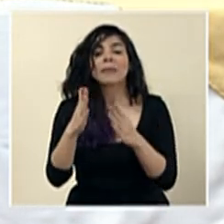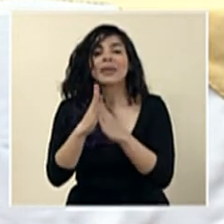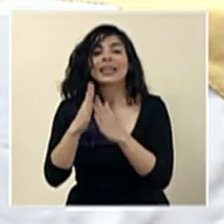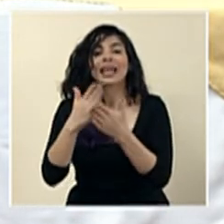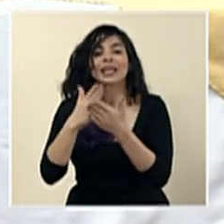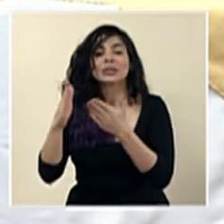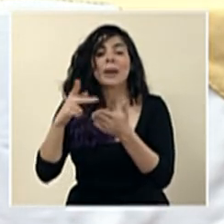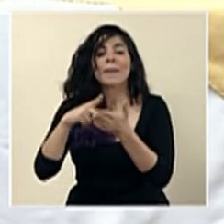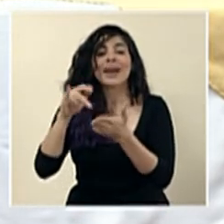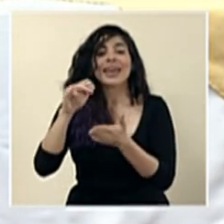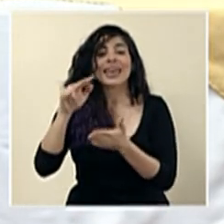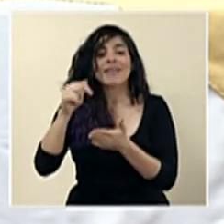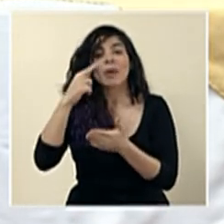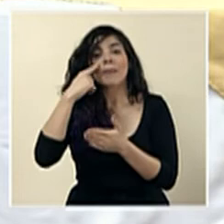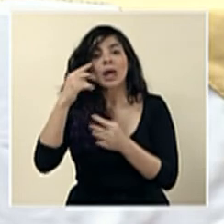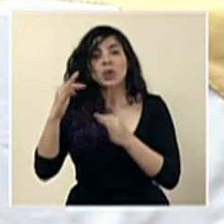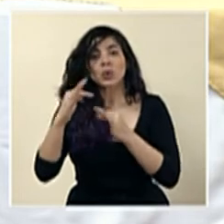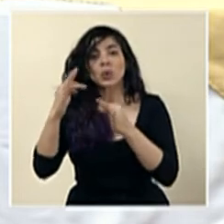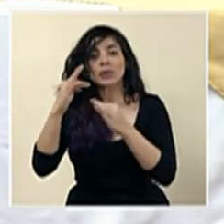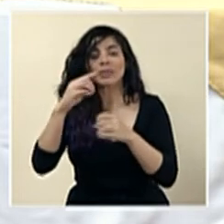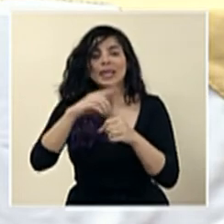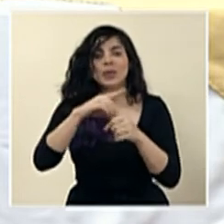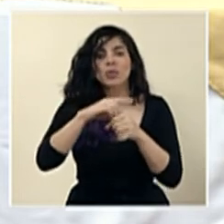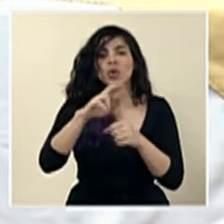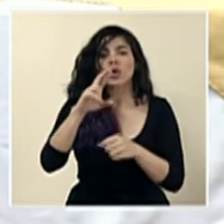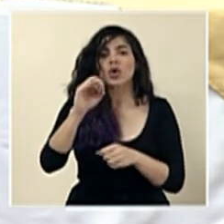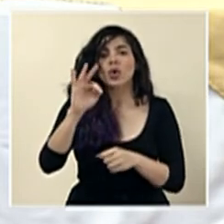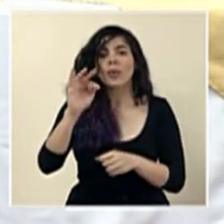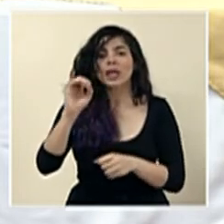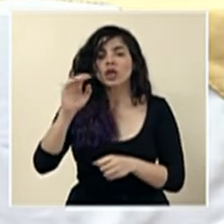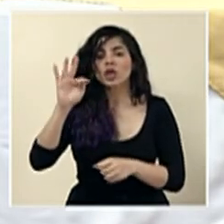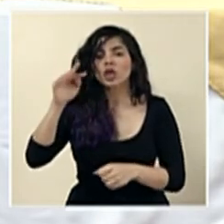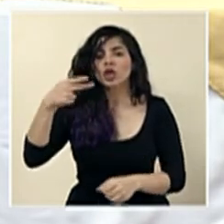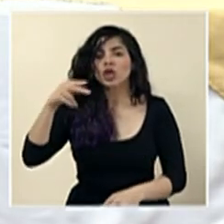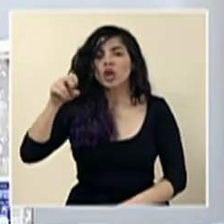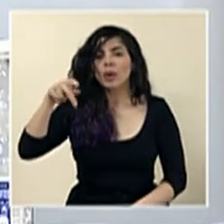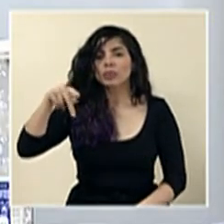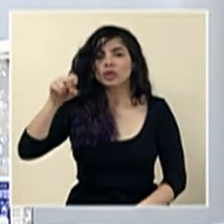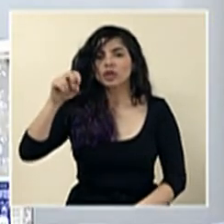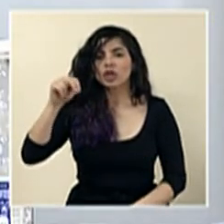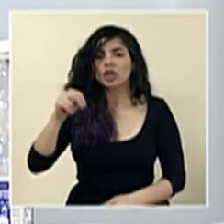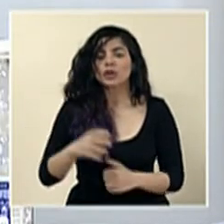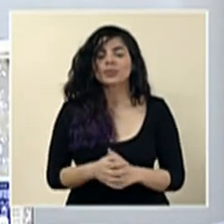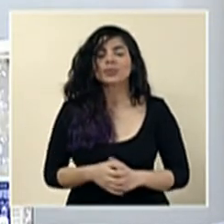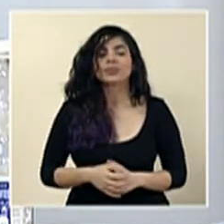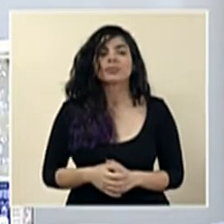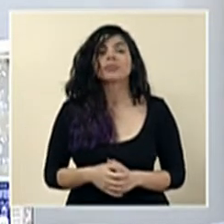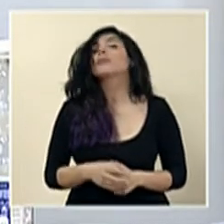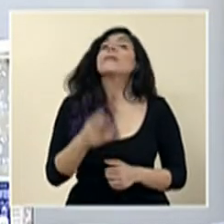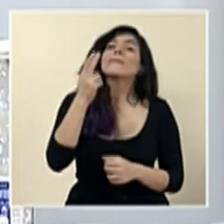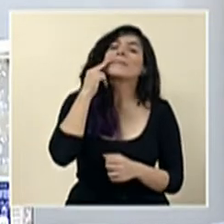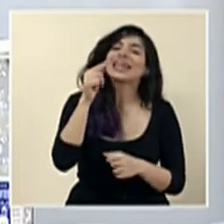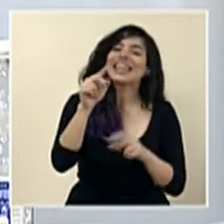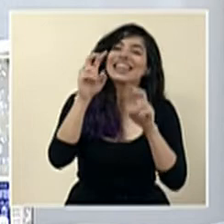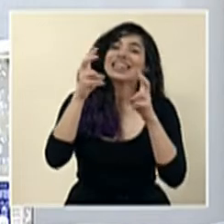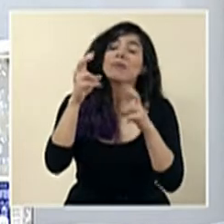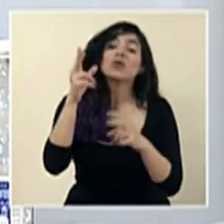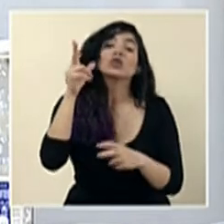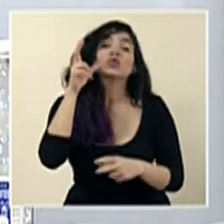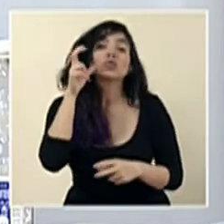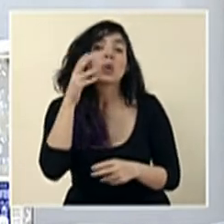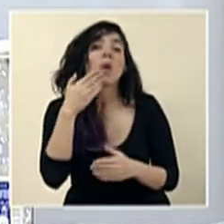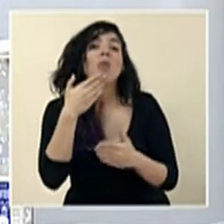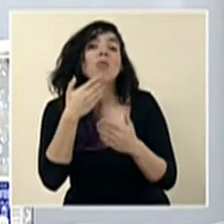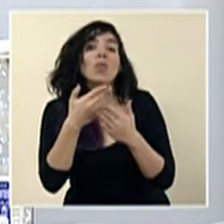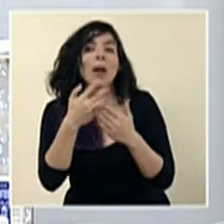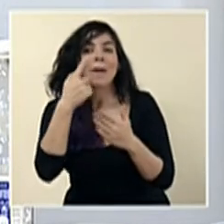del IVA al sector turismo que impulsa el diputado Roberto Thompson? Mire, eso es un tema que suena bueno para el